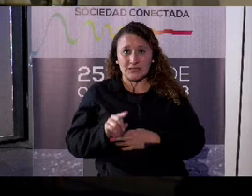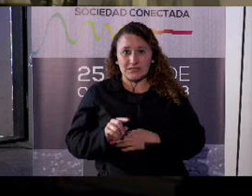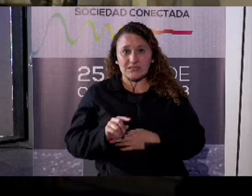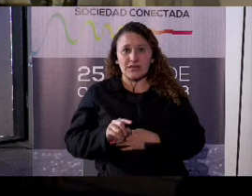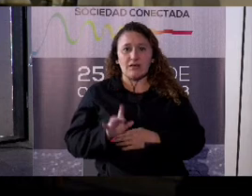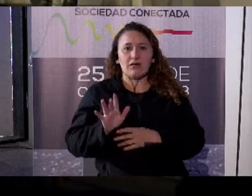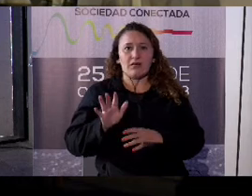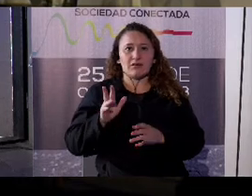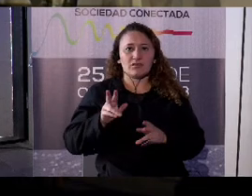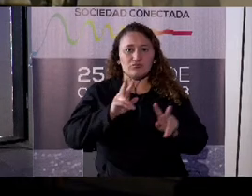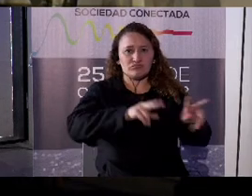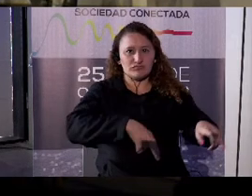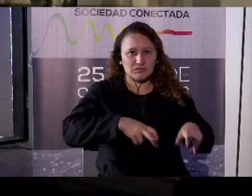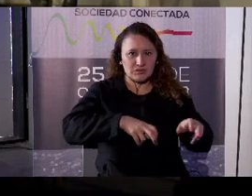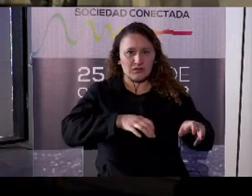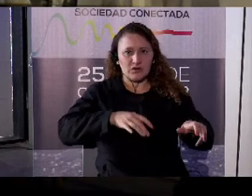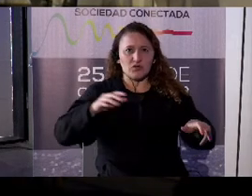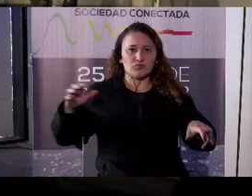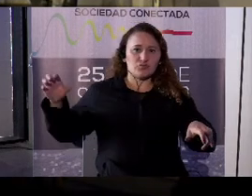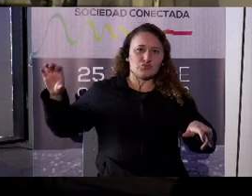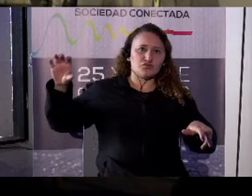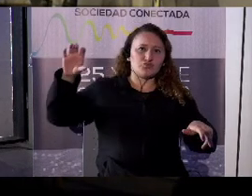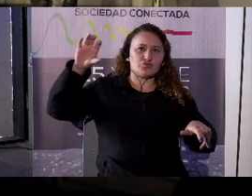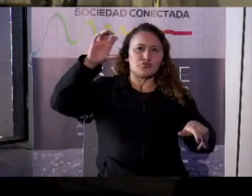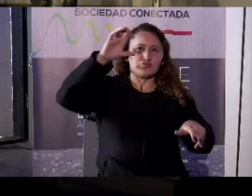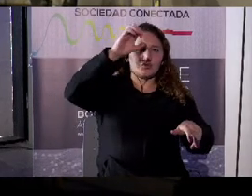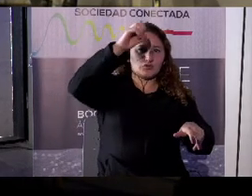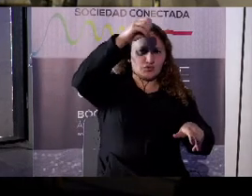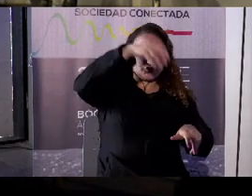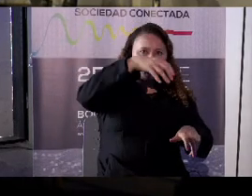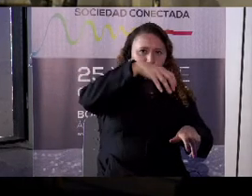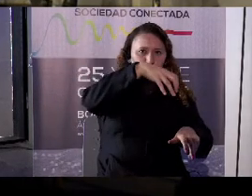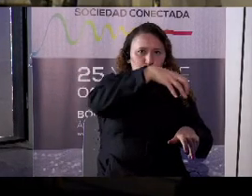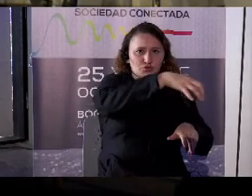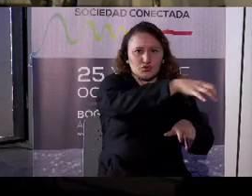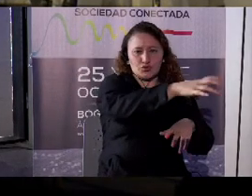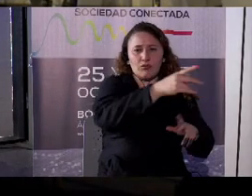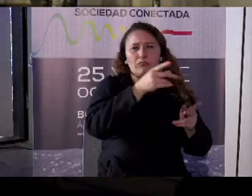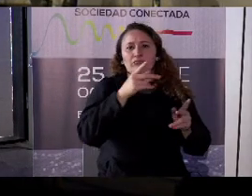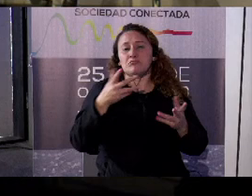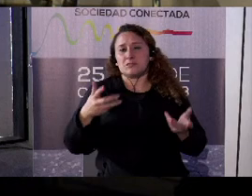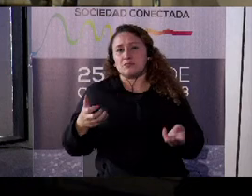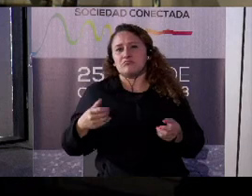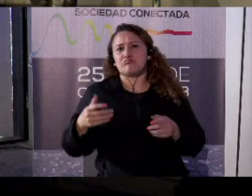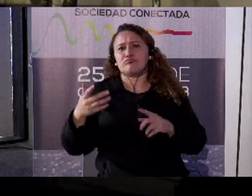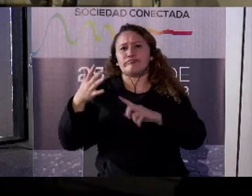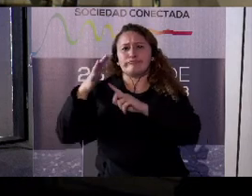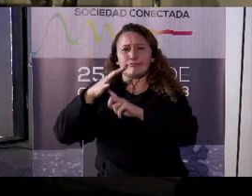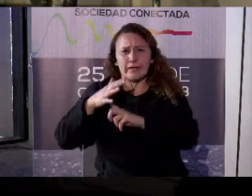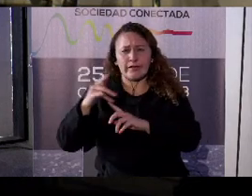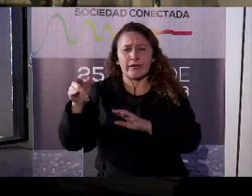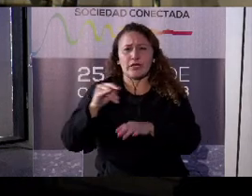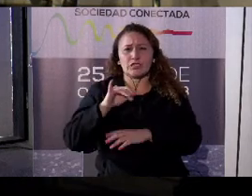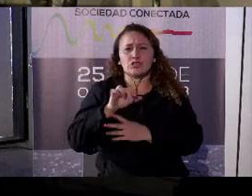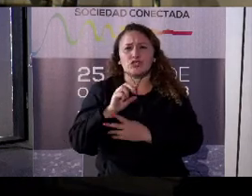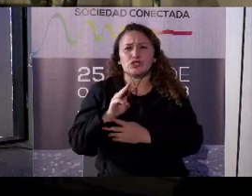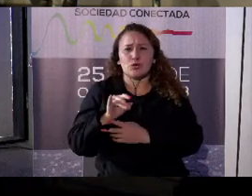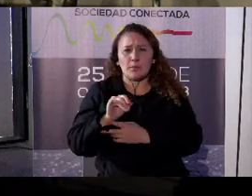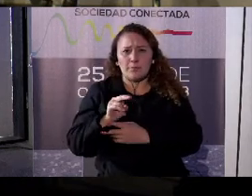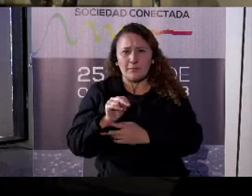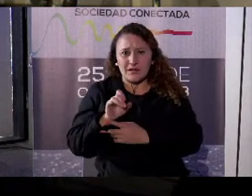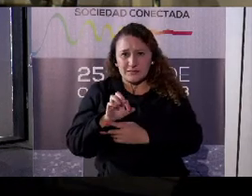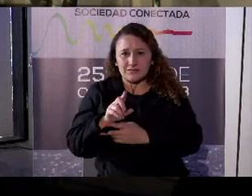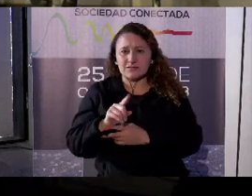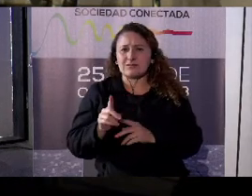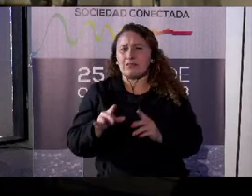monitoreo y la gestión y la operación en campo utilizamos los drones para monitorear la altura de las antenas verificar el estado de los jumpers etcétera eh los